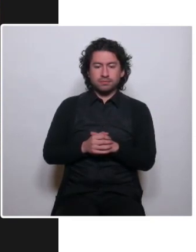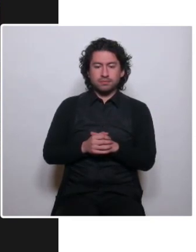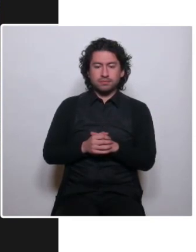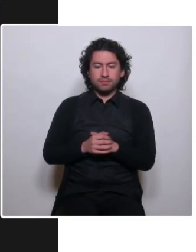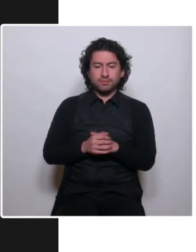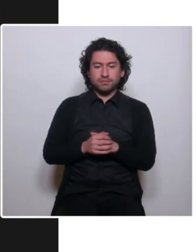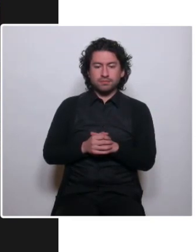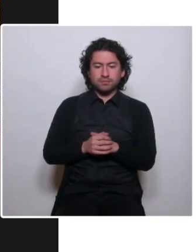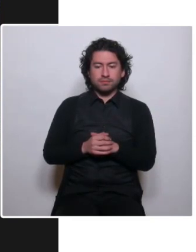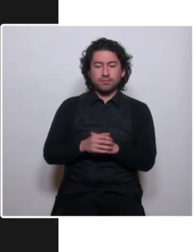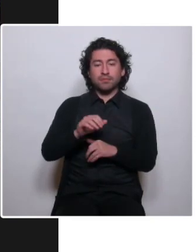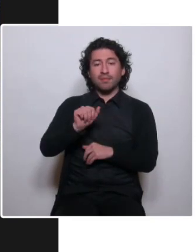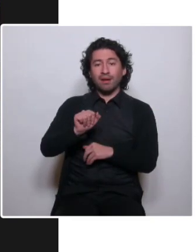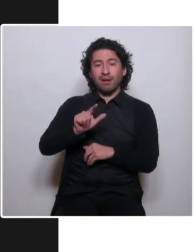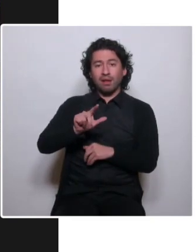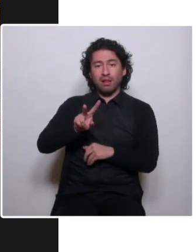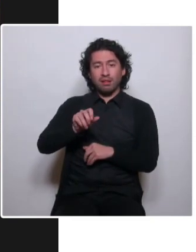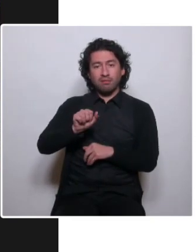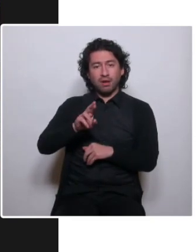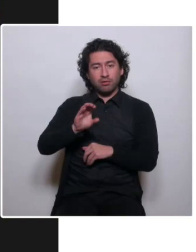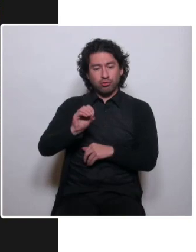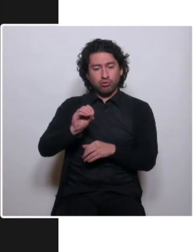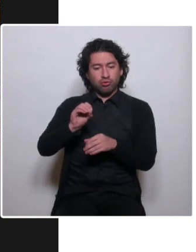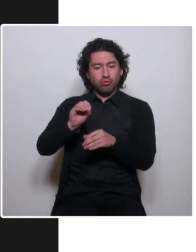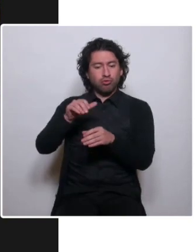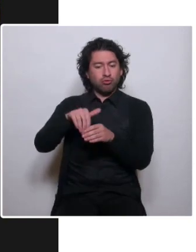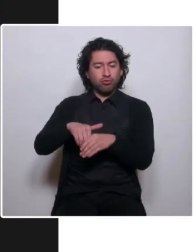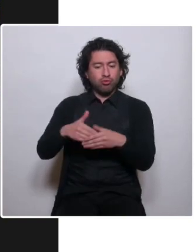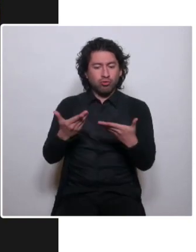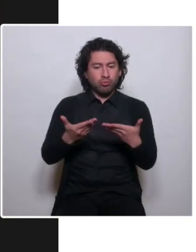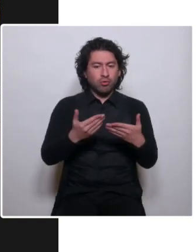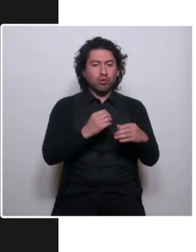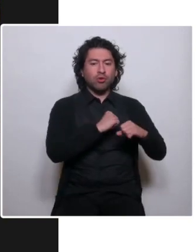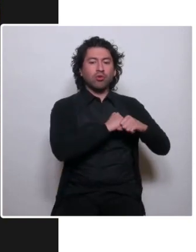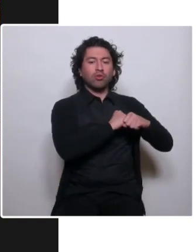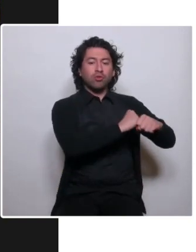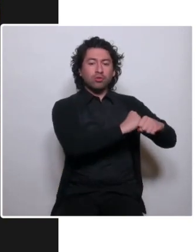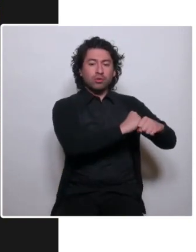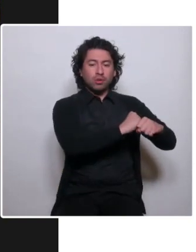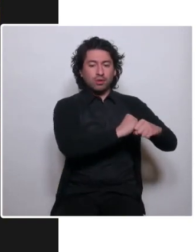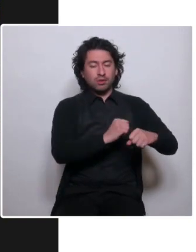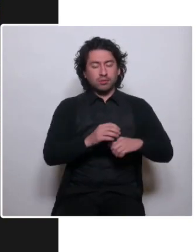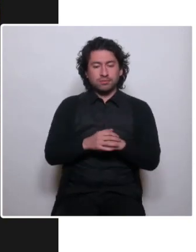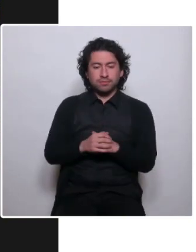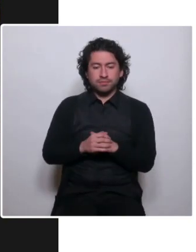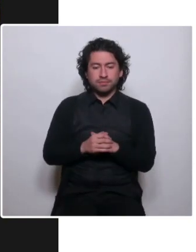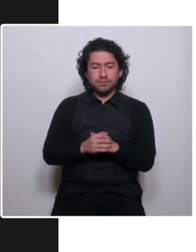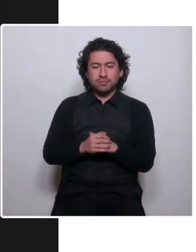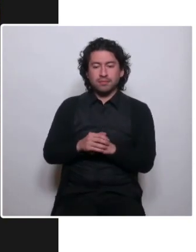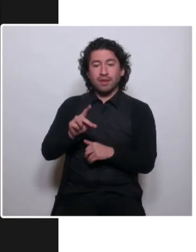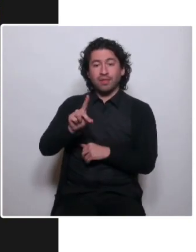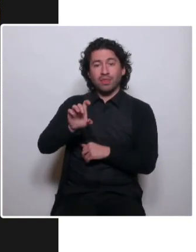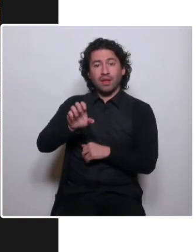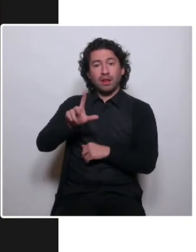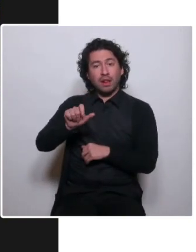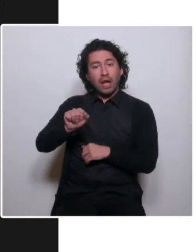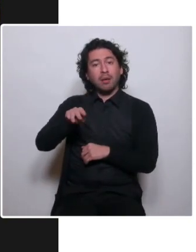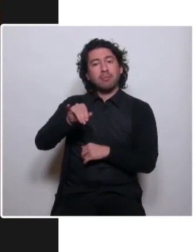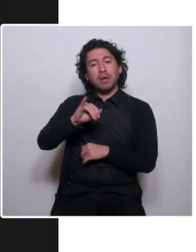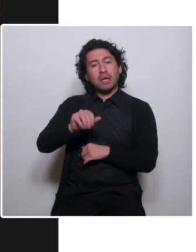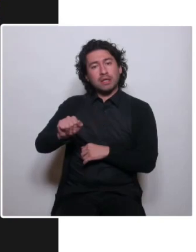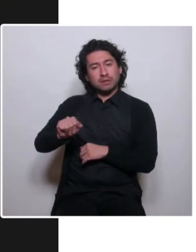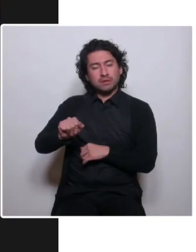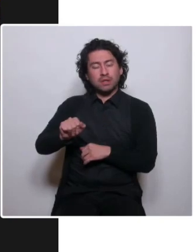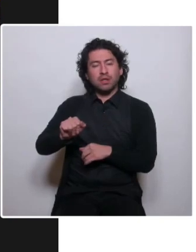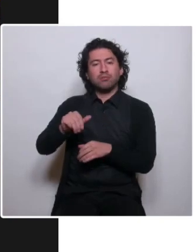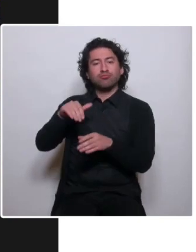Convencional Álvaro Jofré. Voto en contra, señor secretario. Señor Bernardo de la Maza. Contra